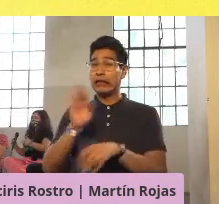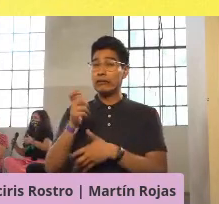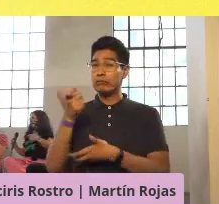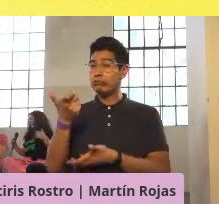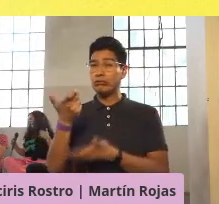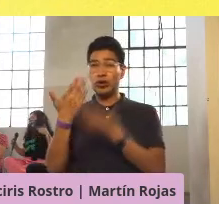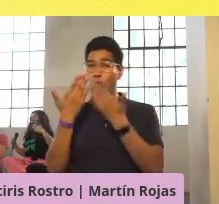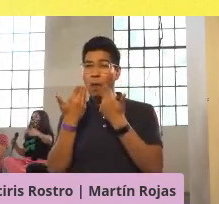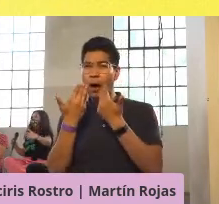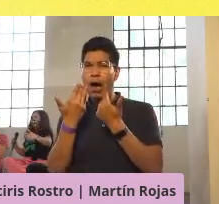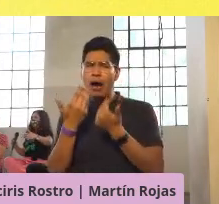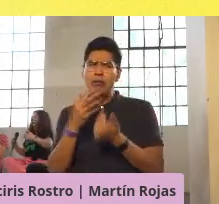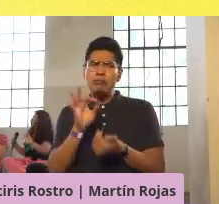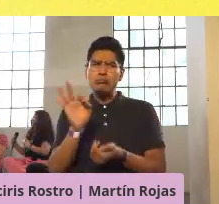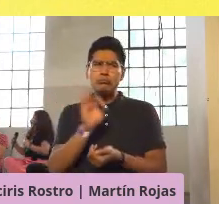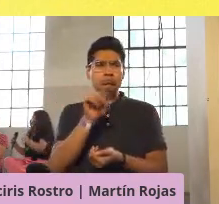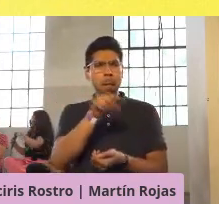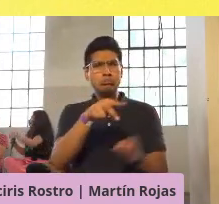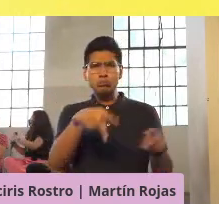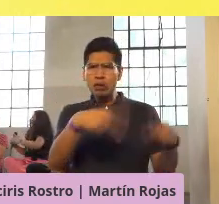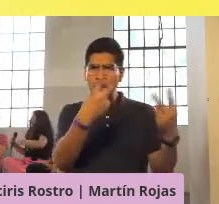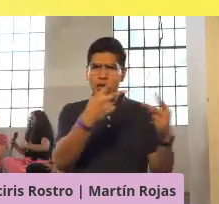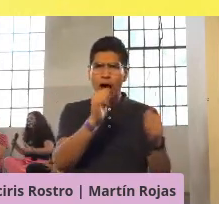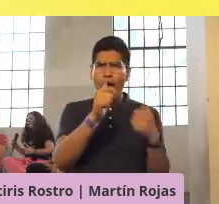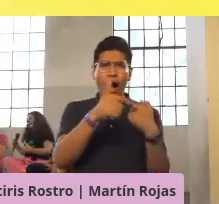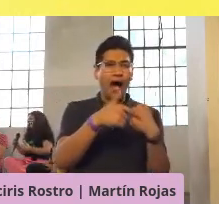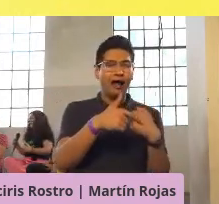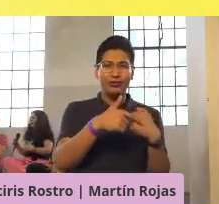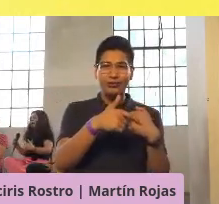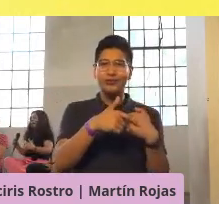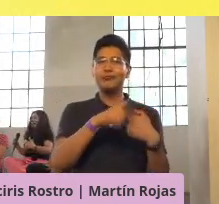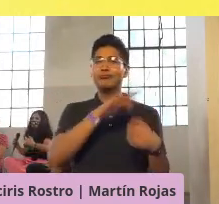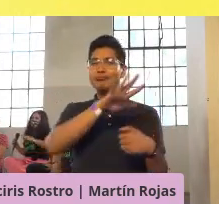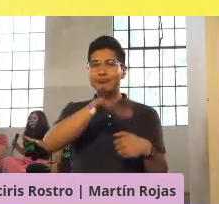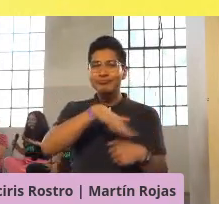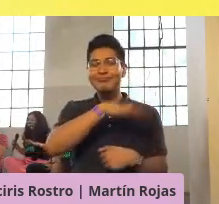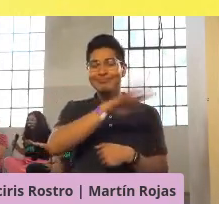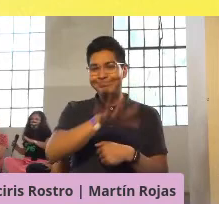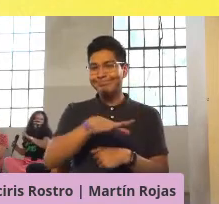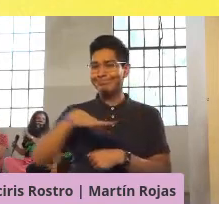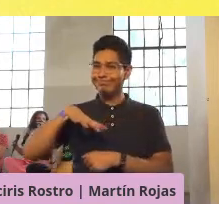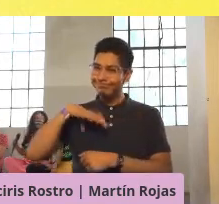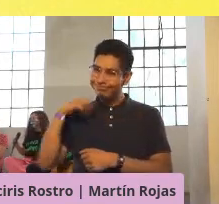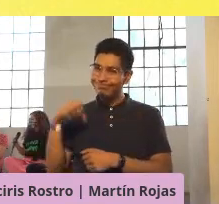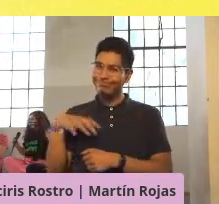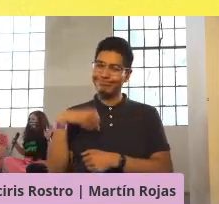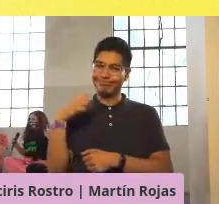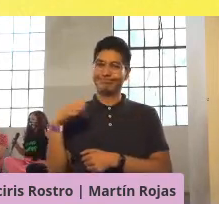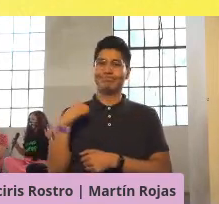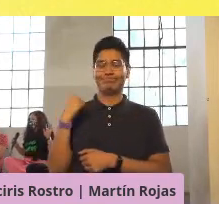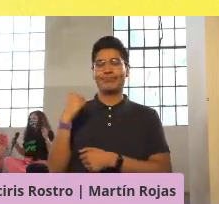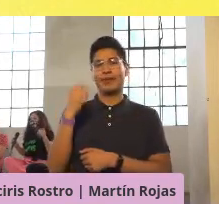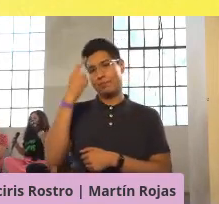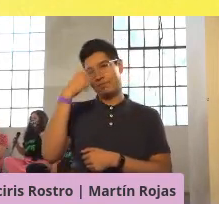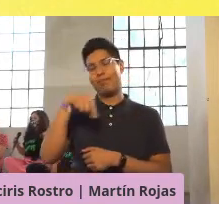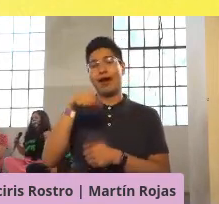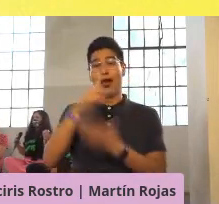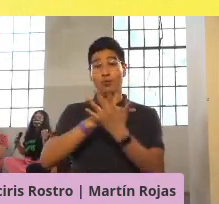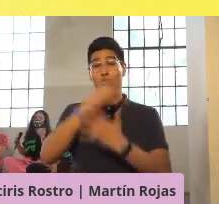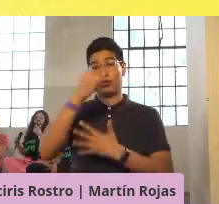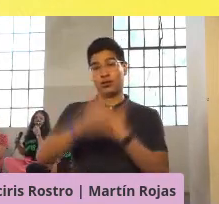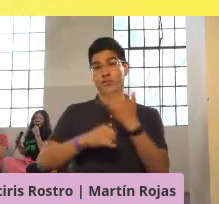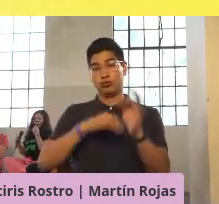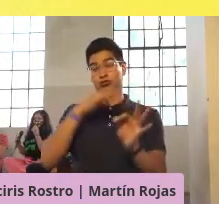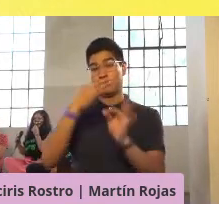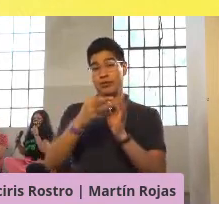vender playeras, ok, no hay lana para esto, va, se junta y sí se ha sacado. ¿De dónde? No sé.